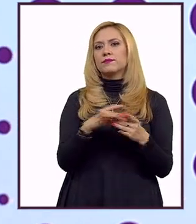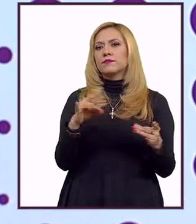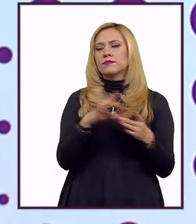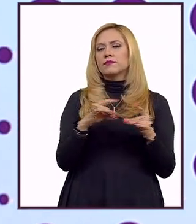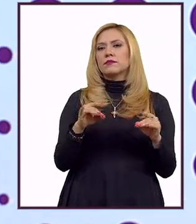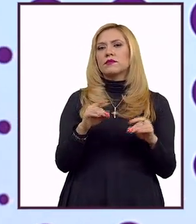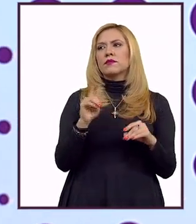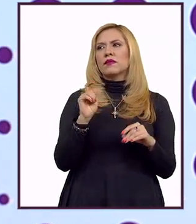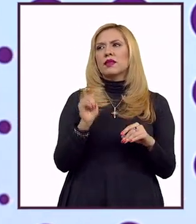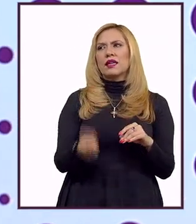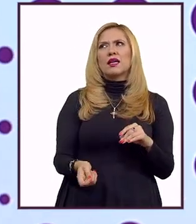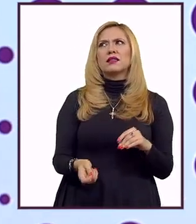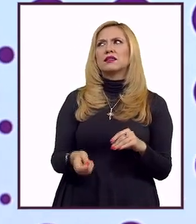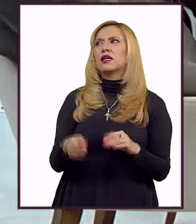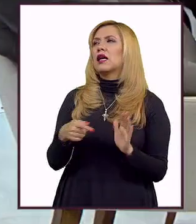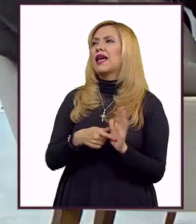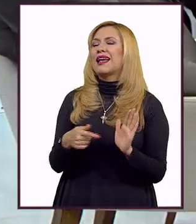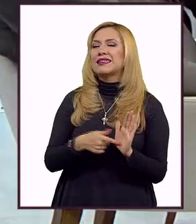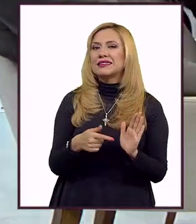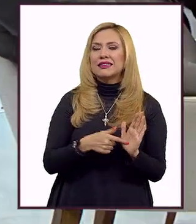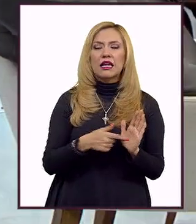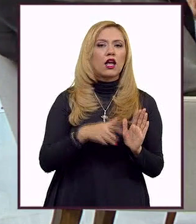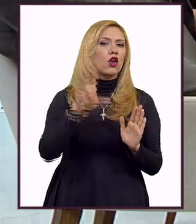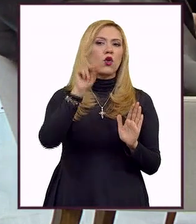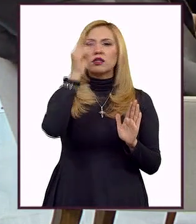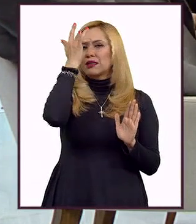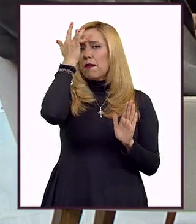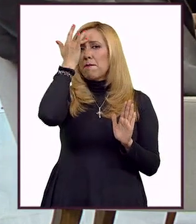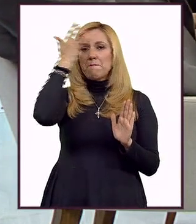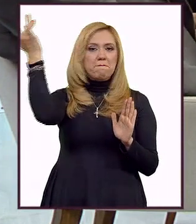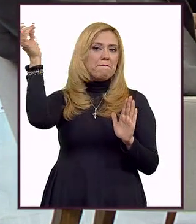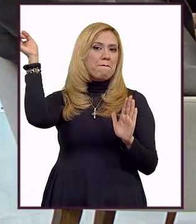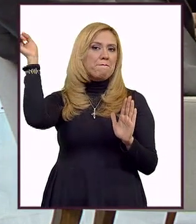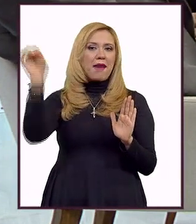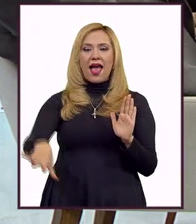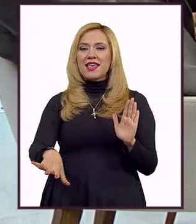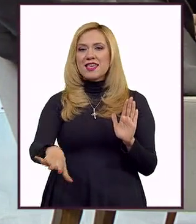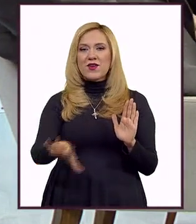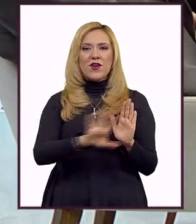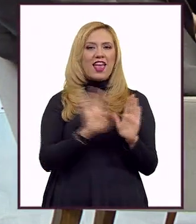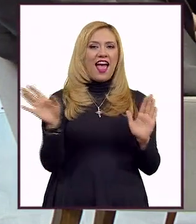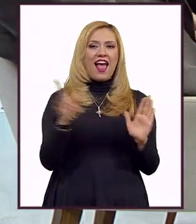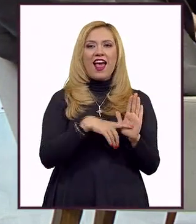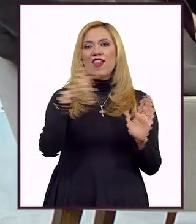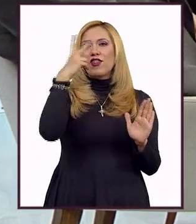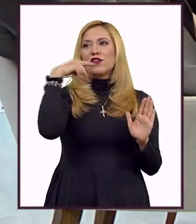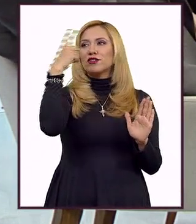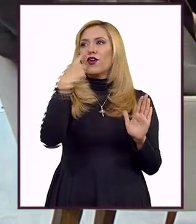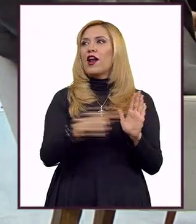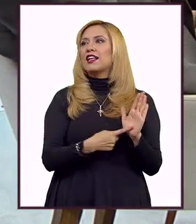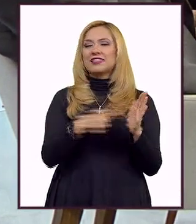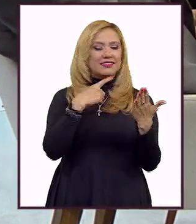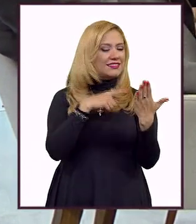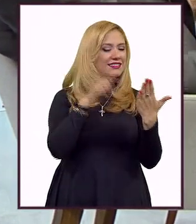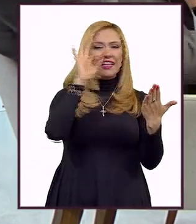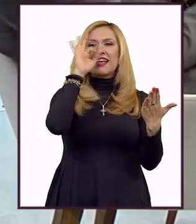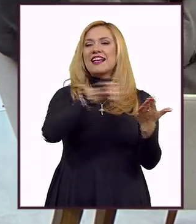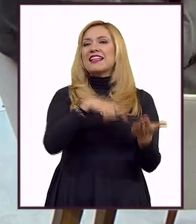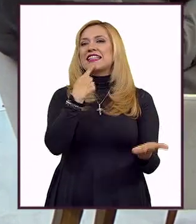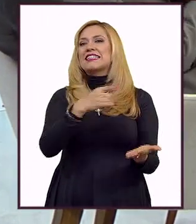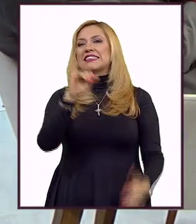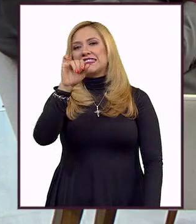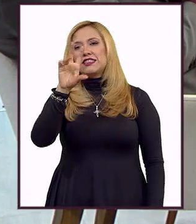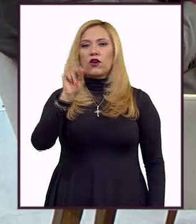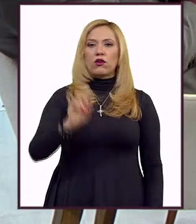el protocolo, y es que no es un instrumento mágico que se aplica en 2 horas y dice si se torturó, no se torturó.